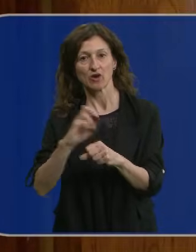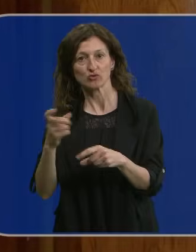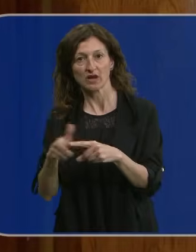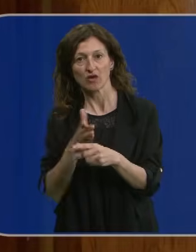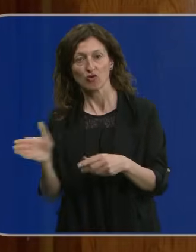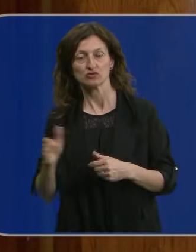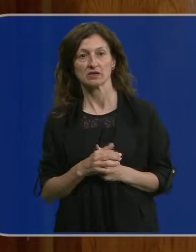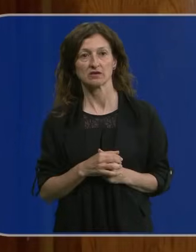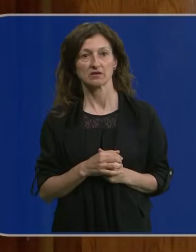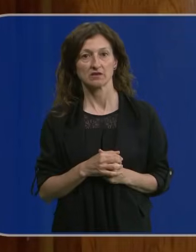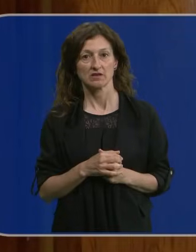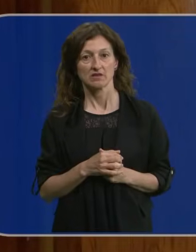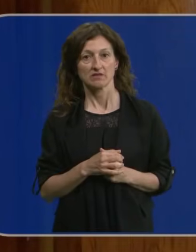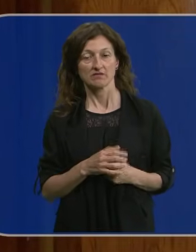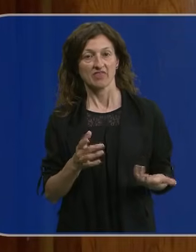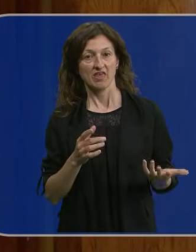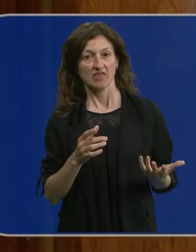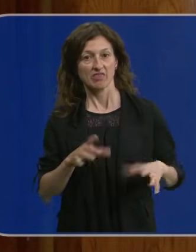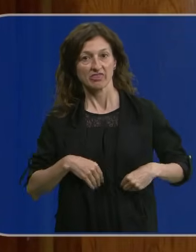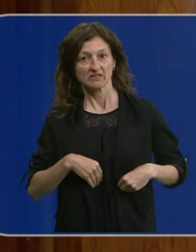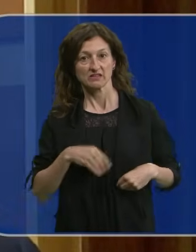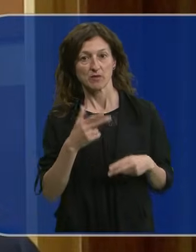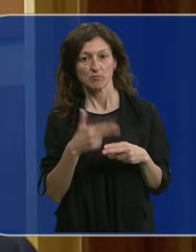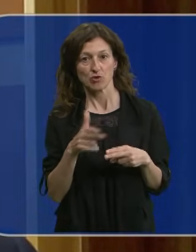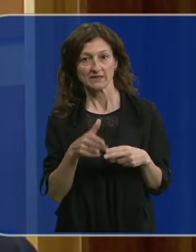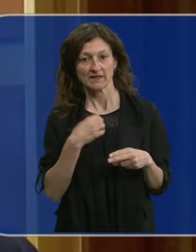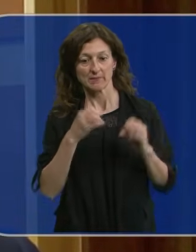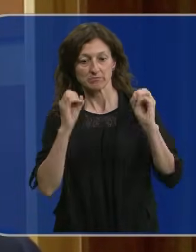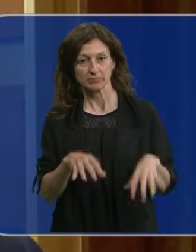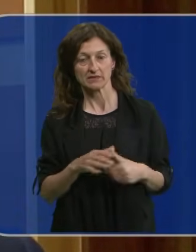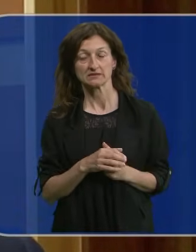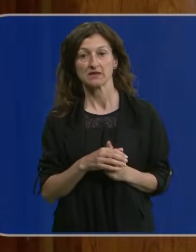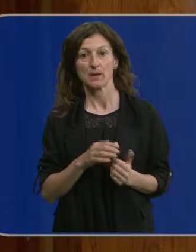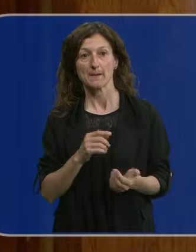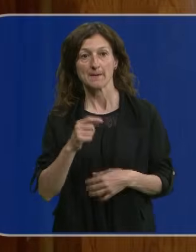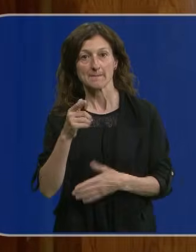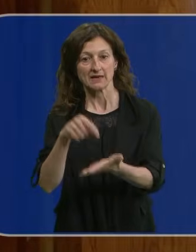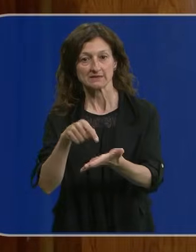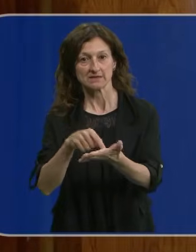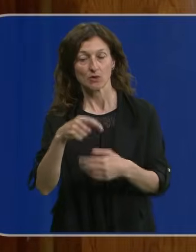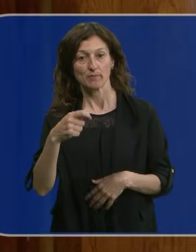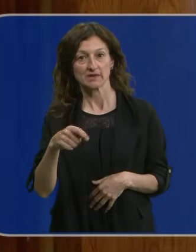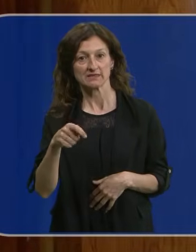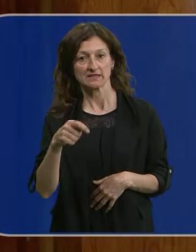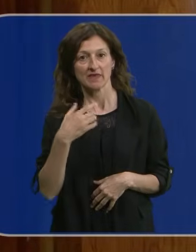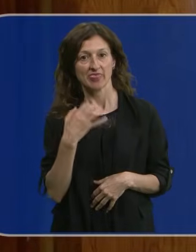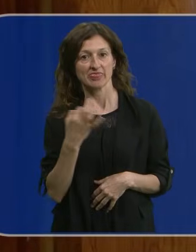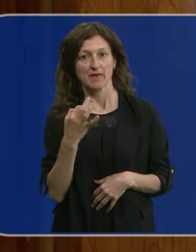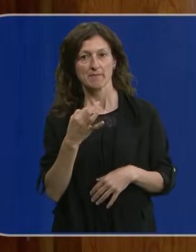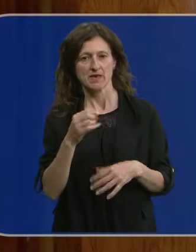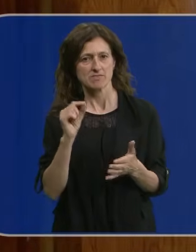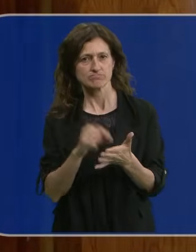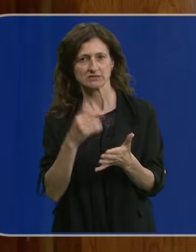la ministra no hace uso de su decencia política y se marcha, exijo al presidente del Gobierno que cese de modo